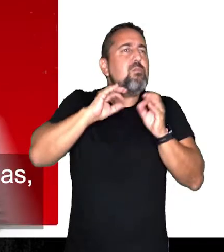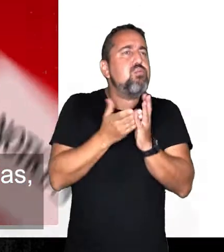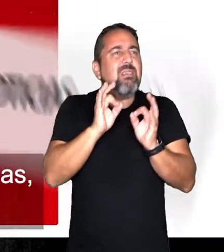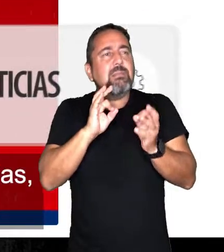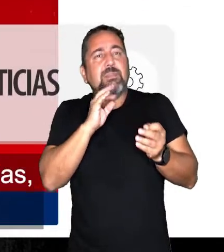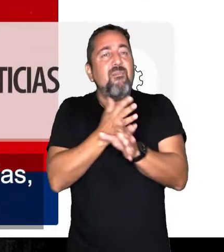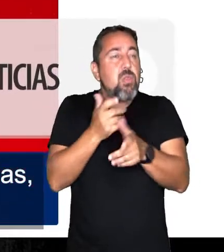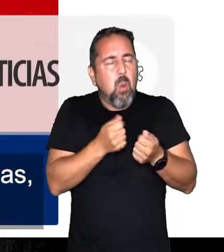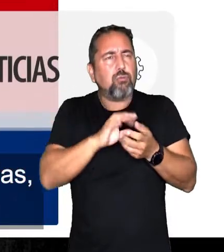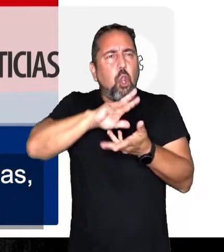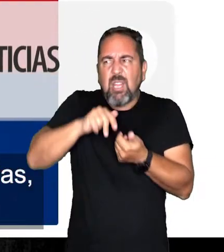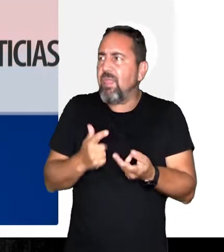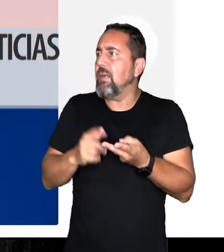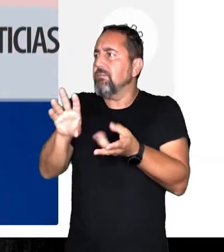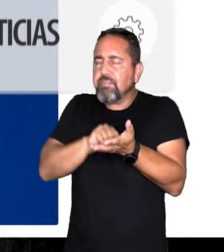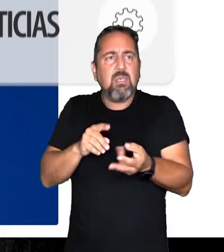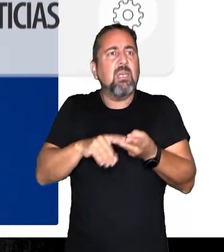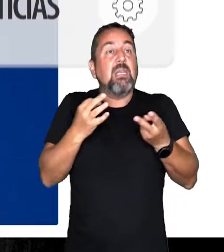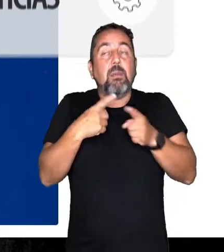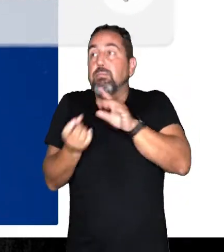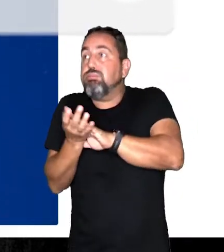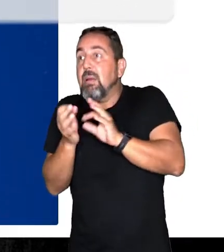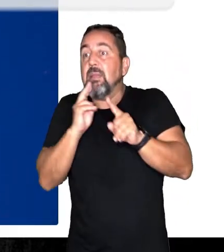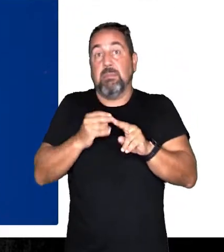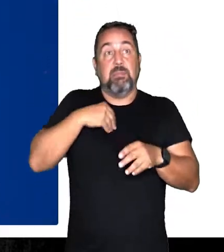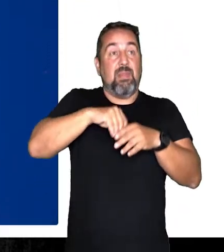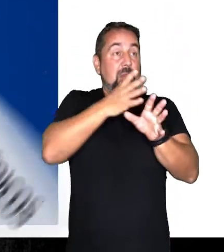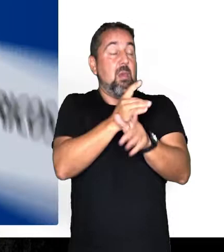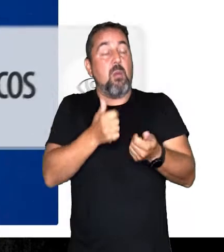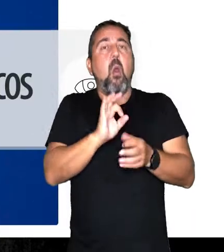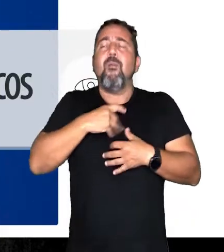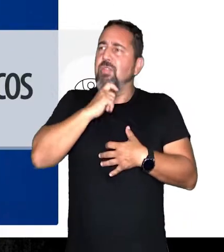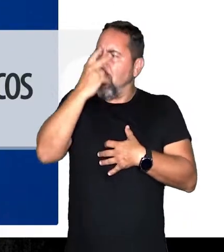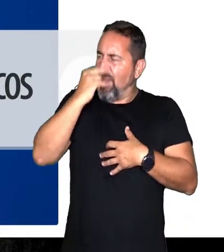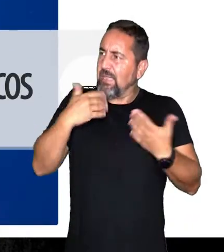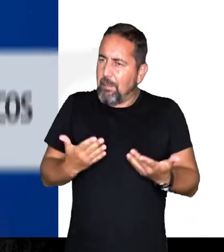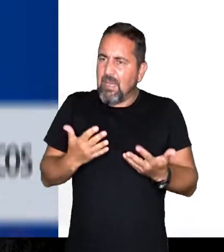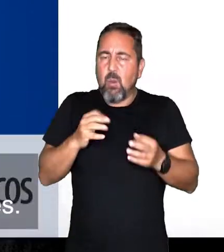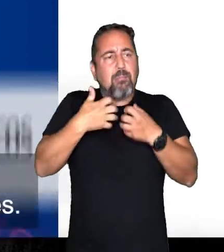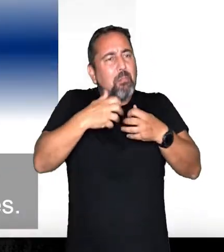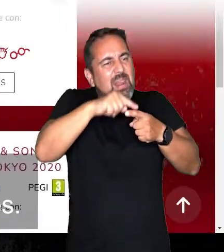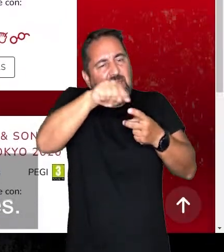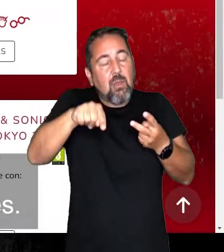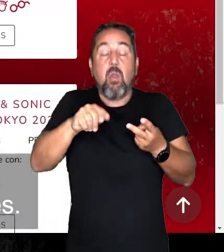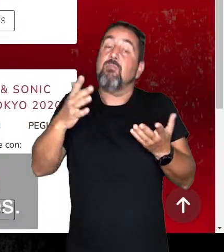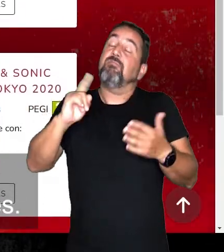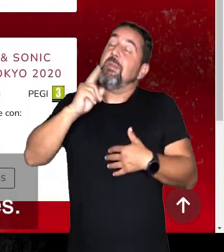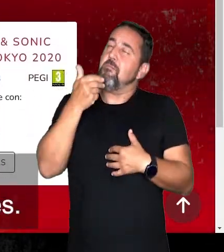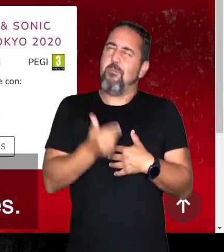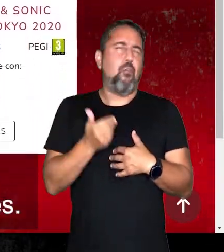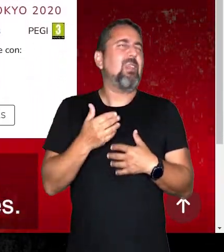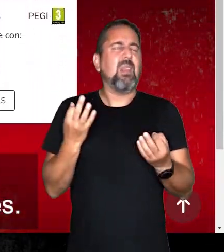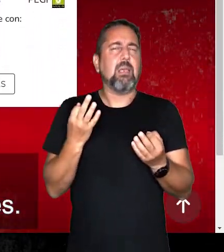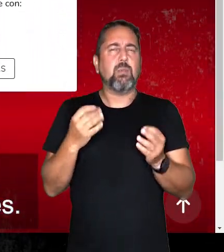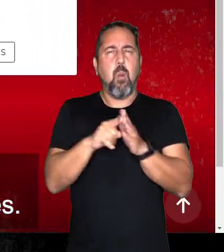experiencias, noticias del mundo de los videojuegos, eventos tanto del mundo del gaming como de Fundación 11, periféricos y, por supuesto,